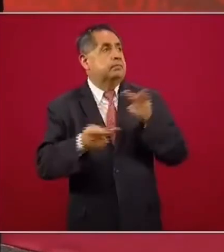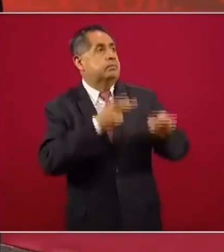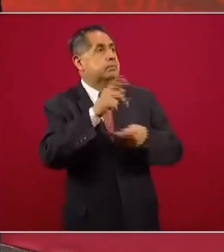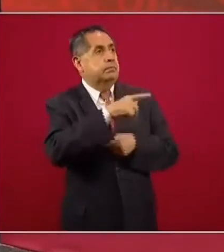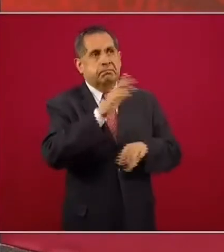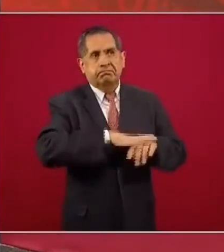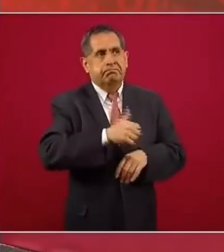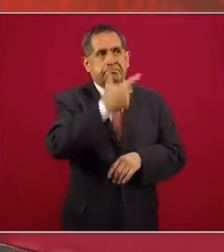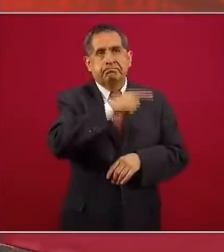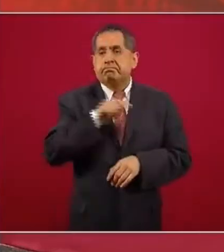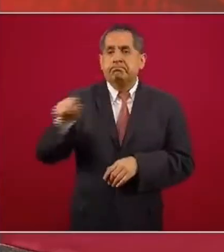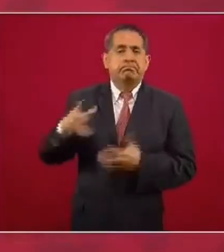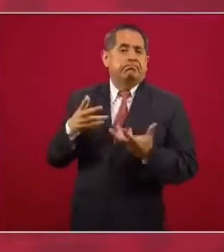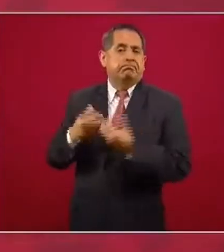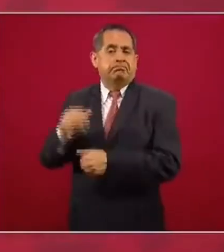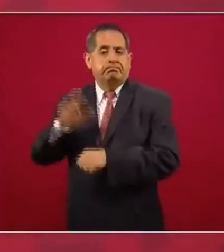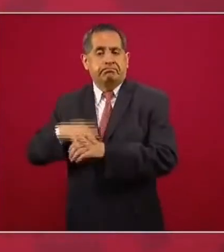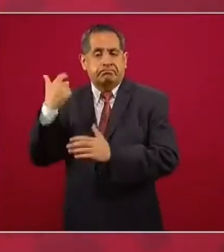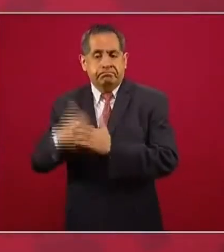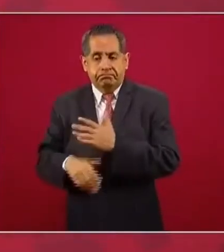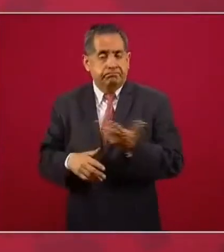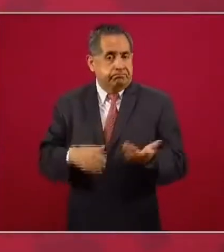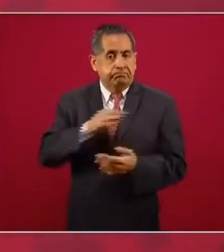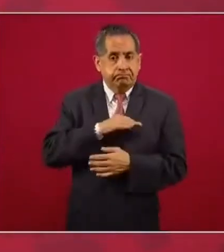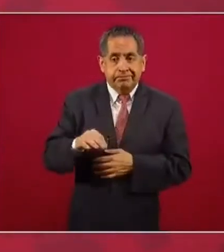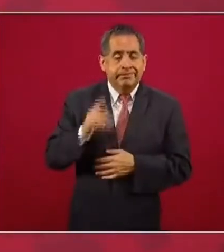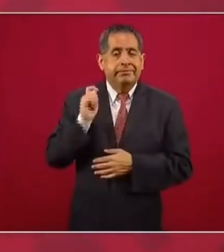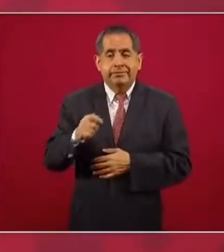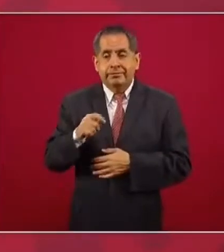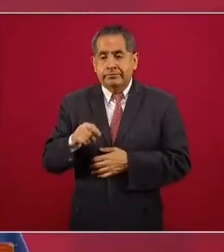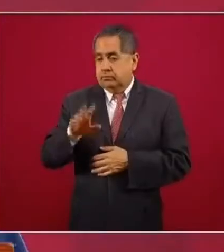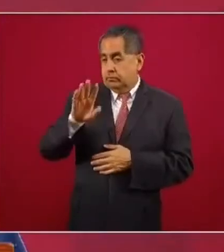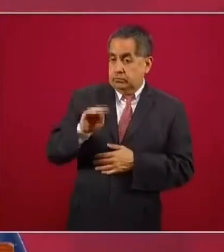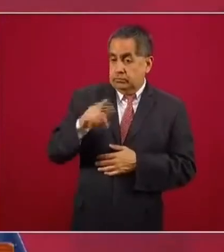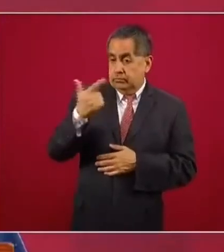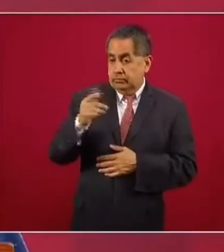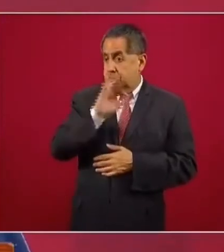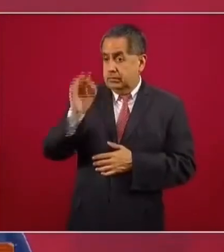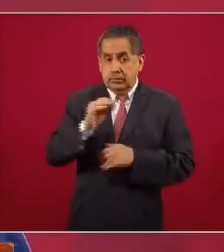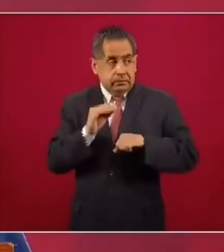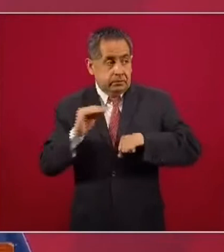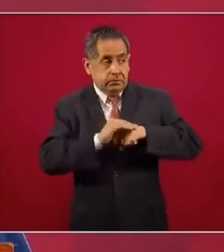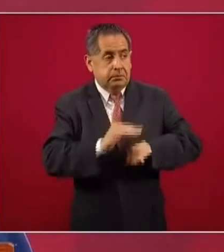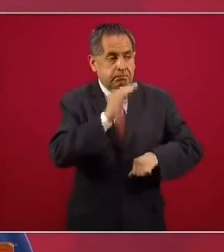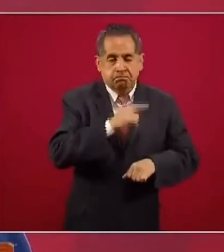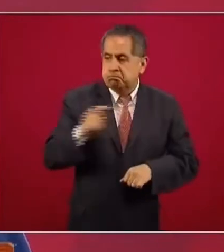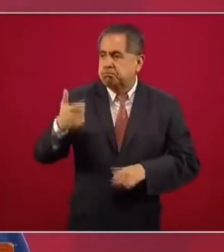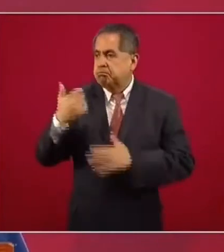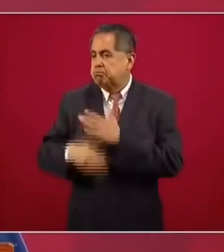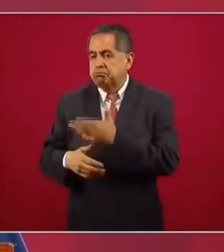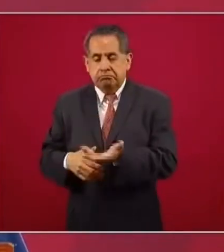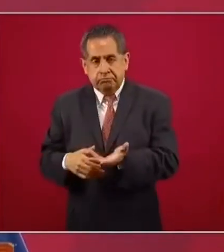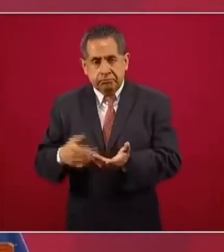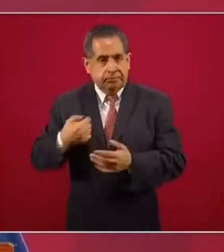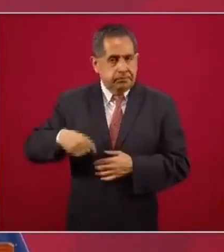2019, con economías que llegan hasta 97% en algunos productos. Es más, y